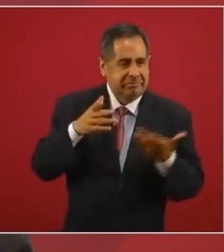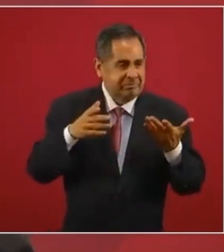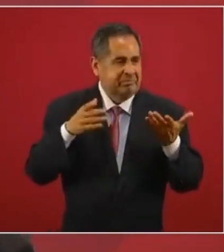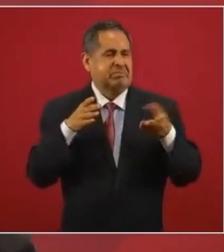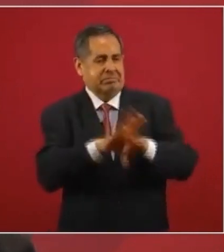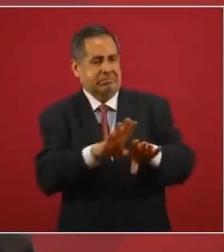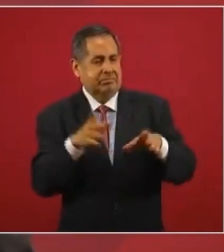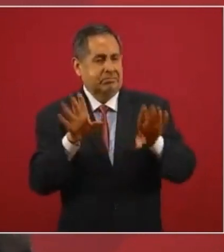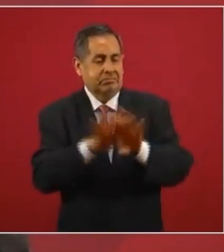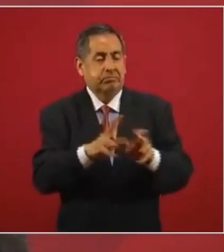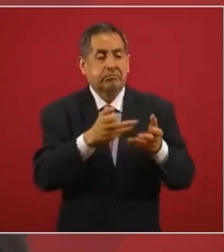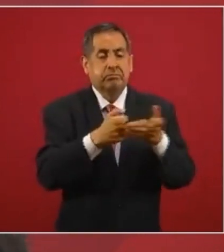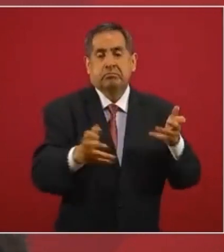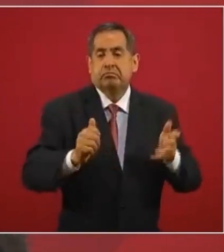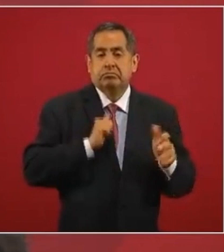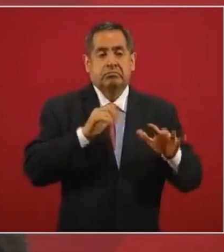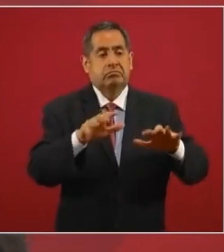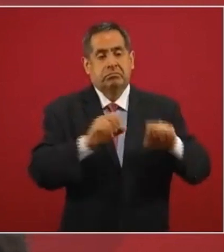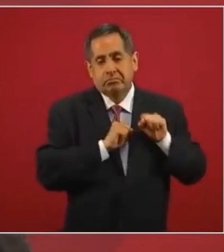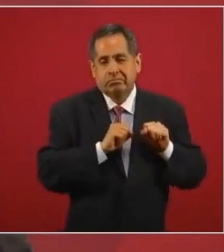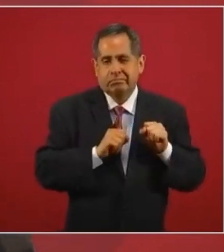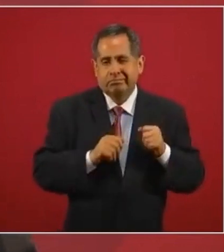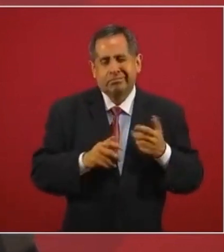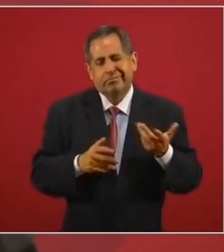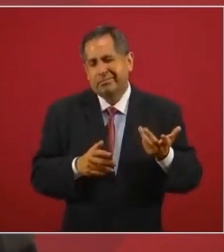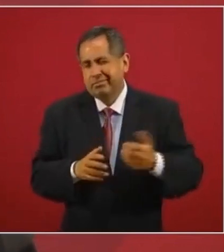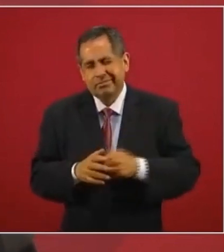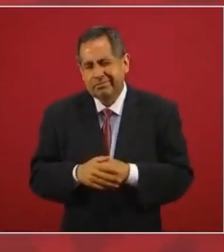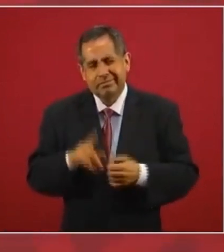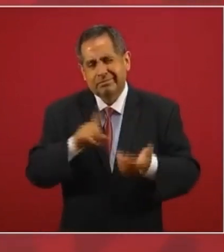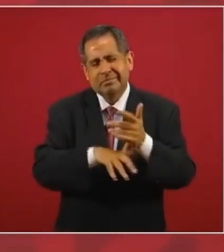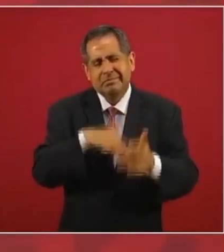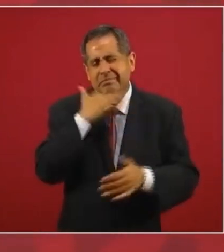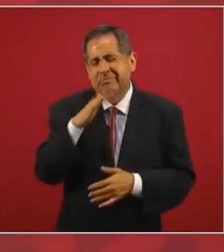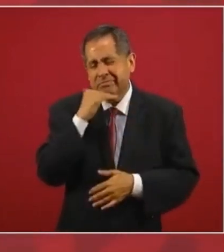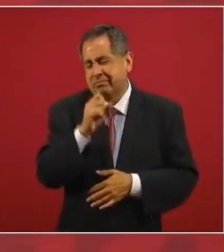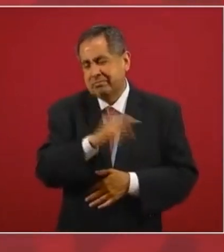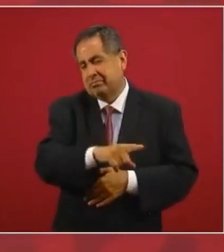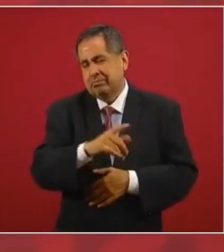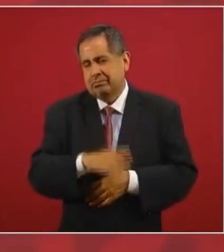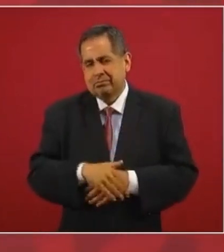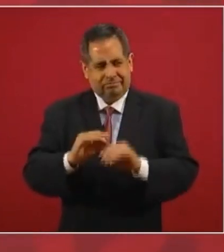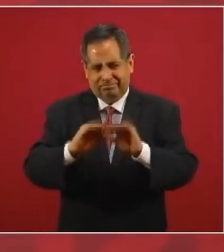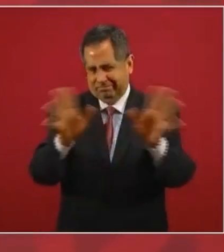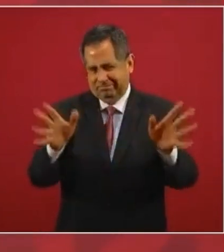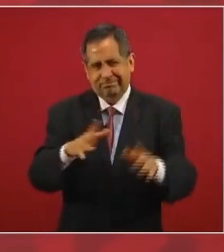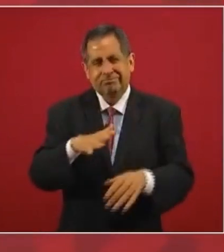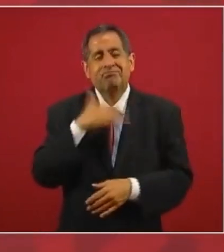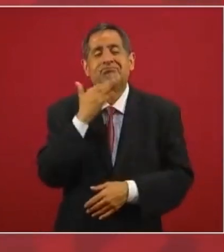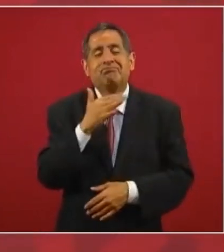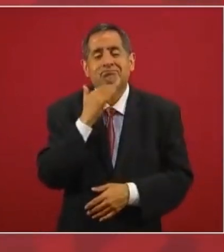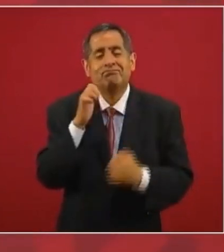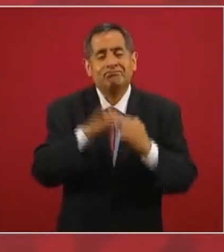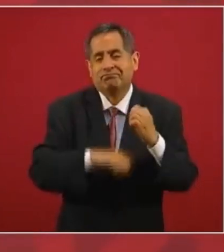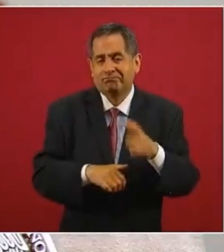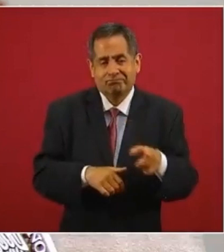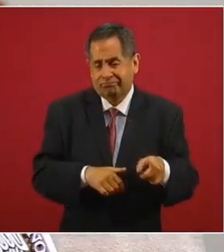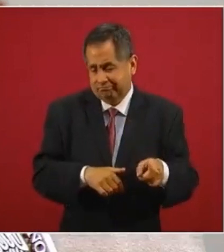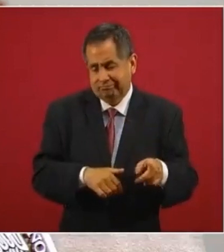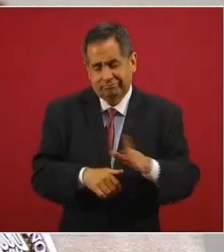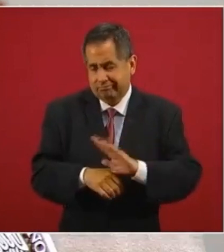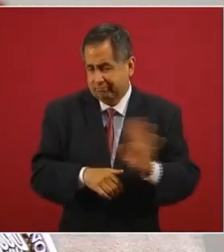quedarse con los terrenos. Era una tranza, para decirlo con